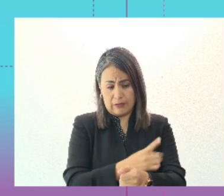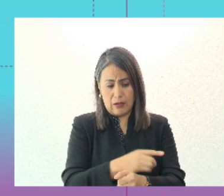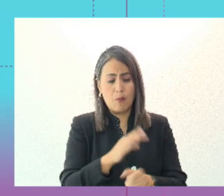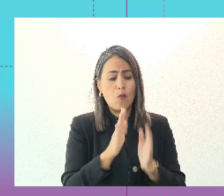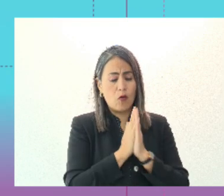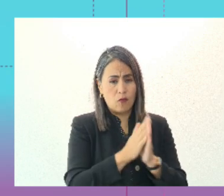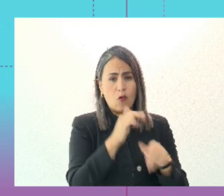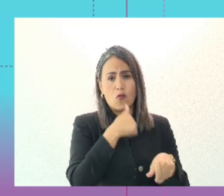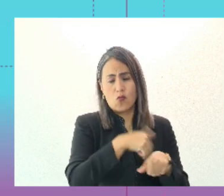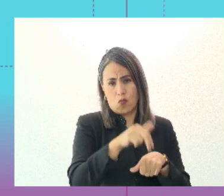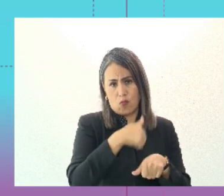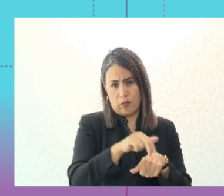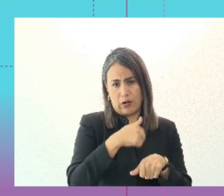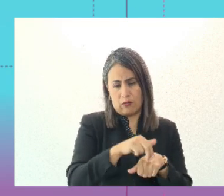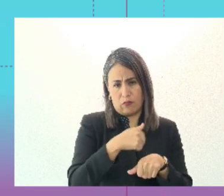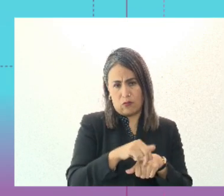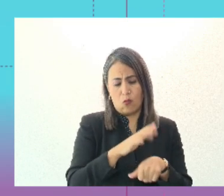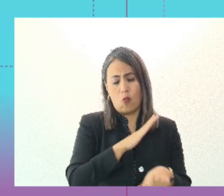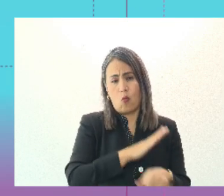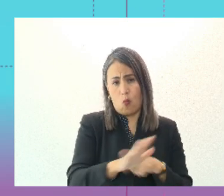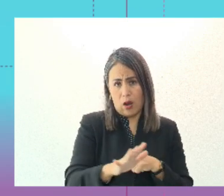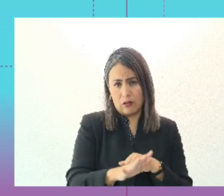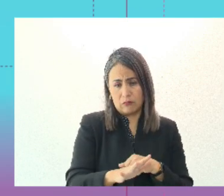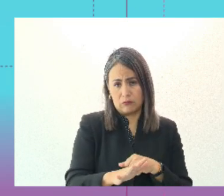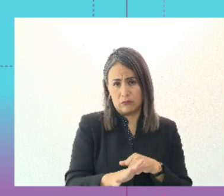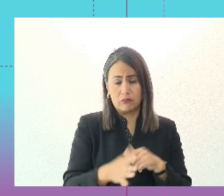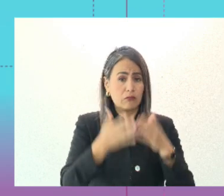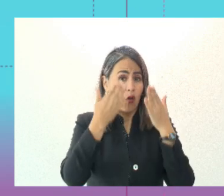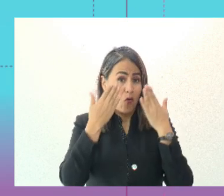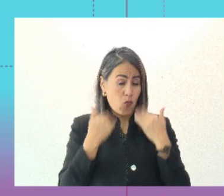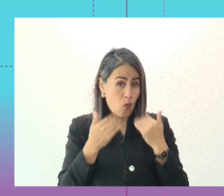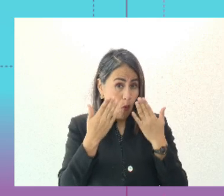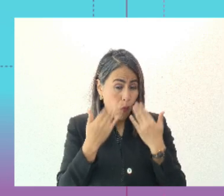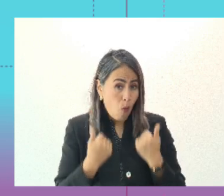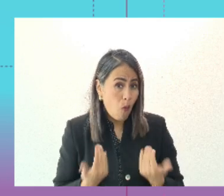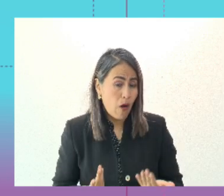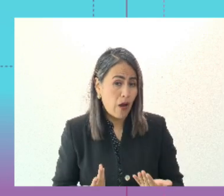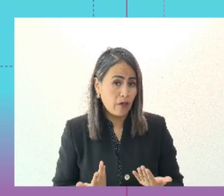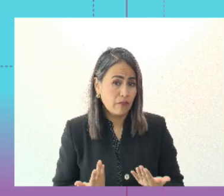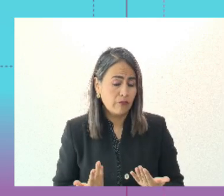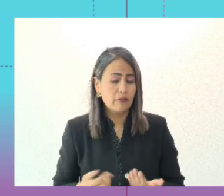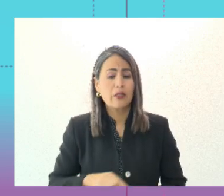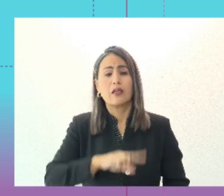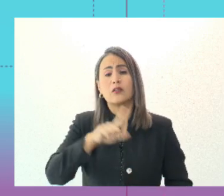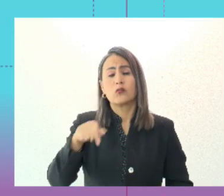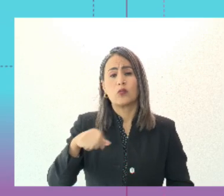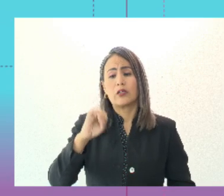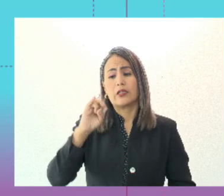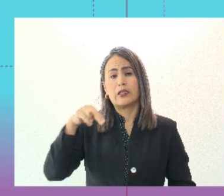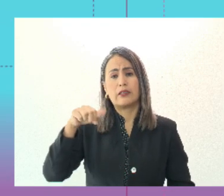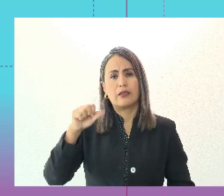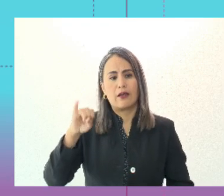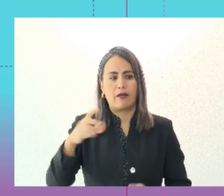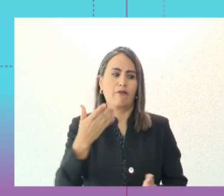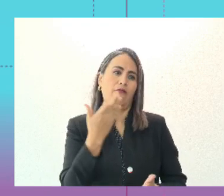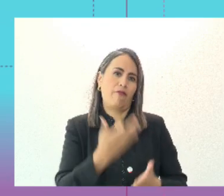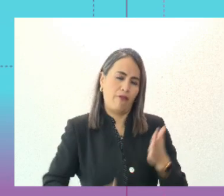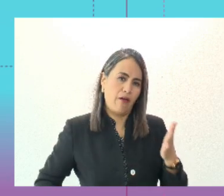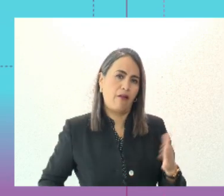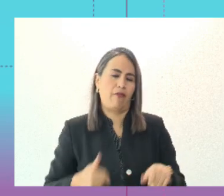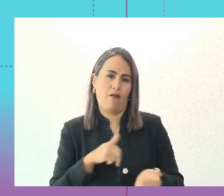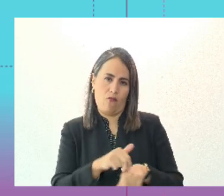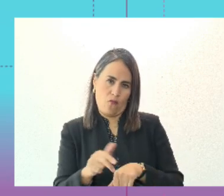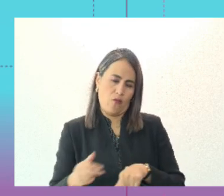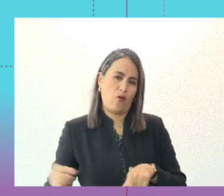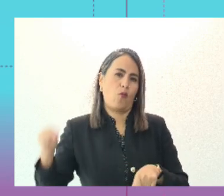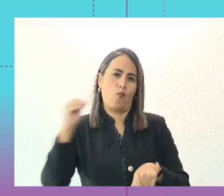número de expediente. Ah, ¿no tienes? Y entonces cuando el INAI revise, pues no le pusiste número de expediente, ¿verdad? Claro,